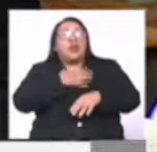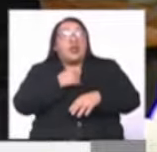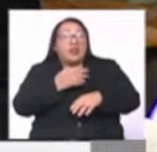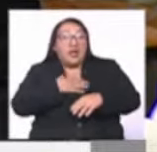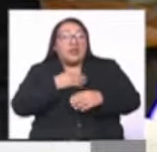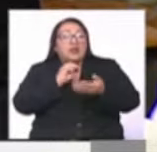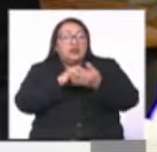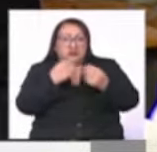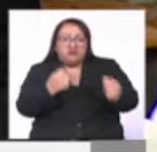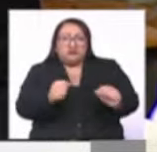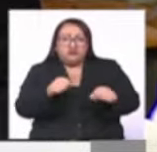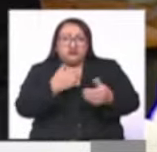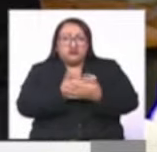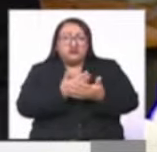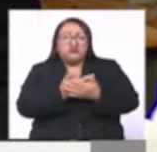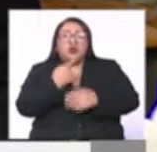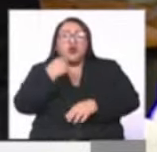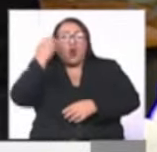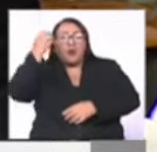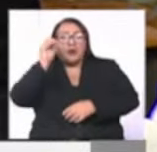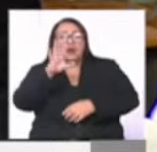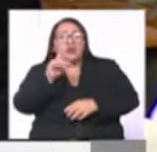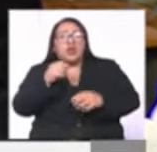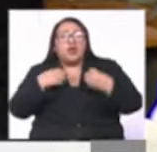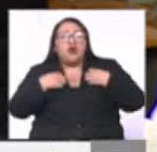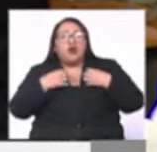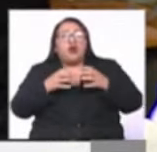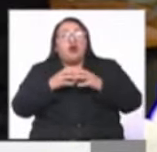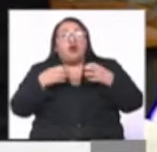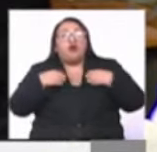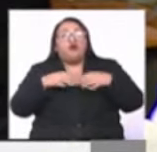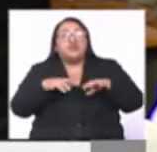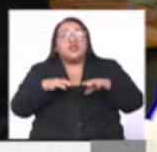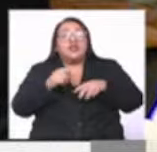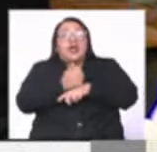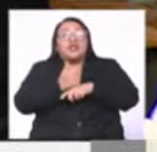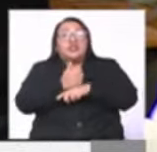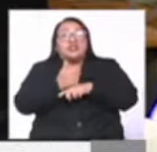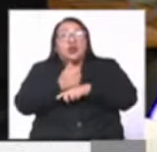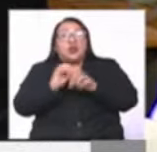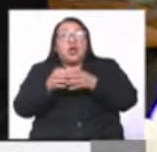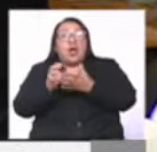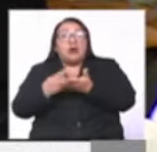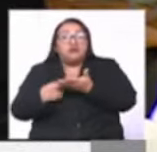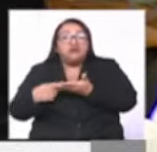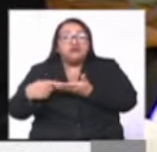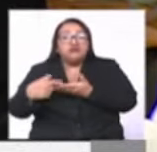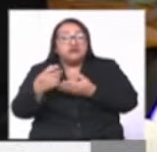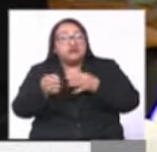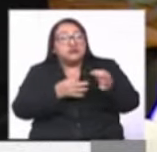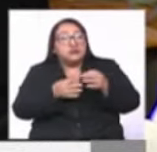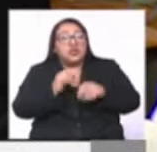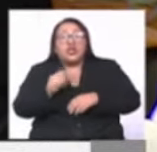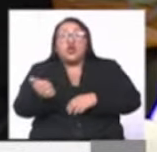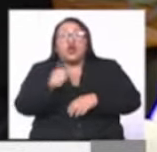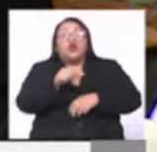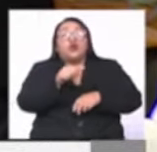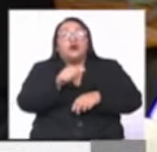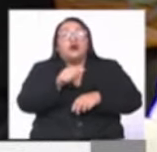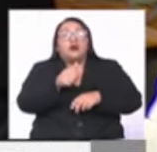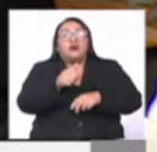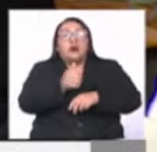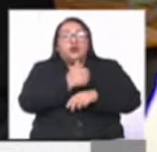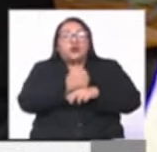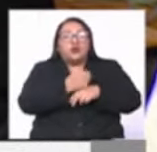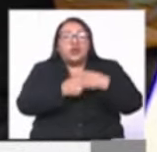estuvo dadoo en las opiniones técnicas de la de su oficina de asesoría jurídica y de la autoridad Nacional del servicio civil como